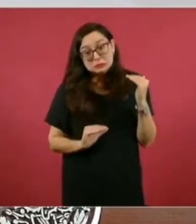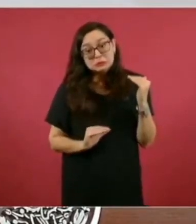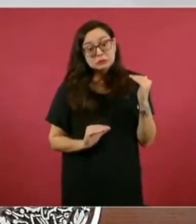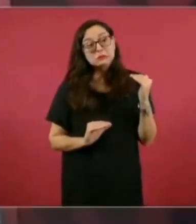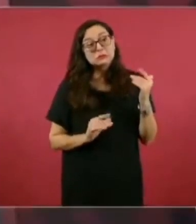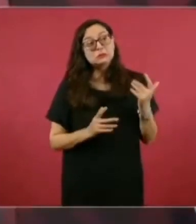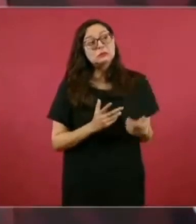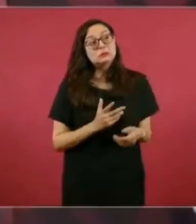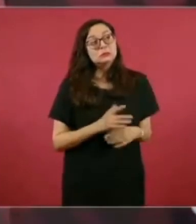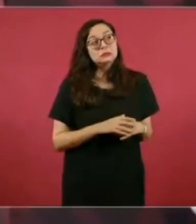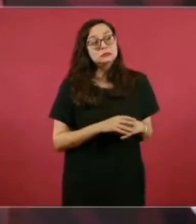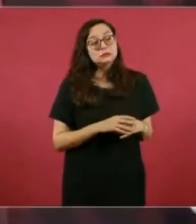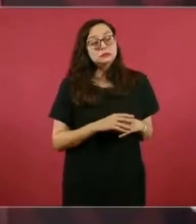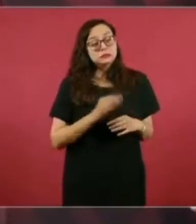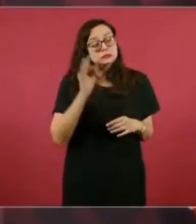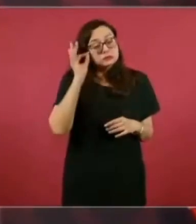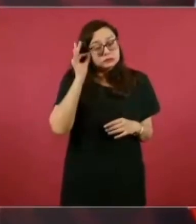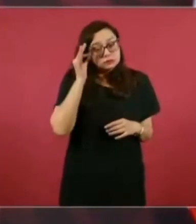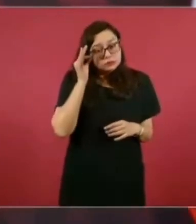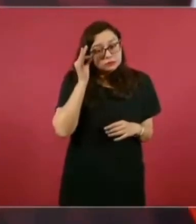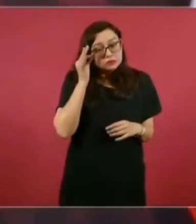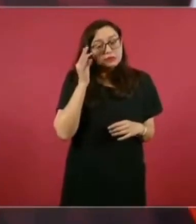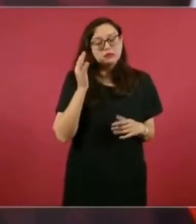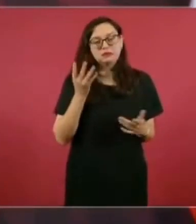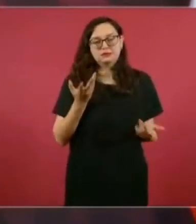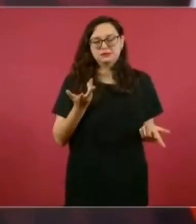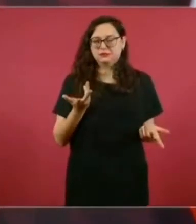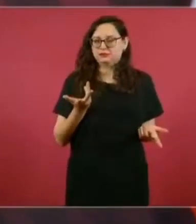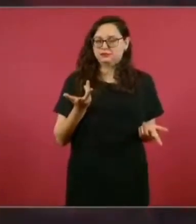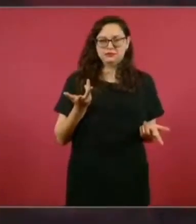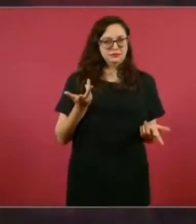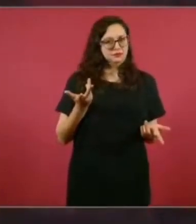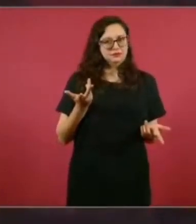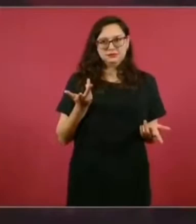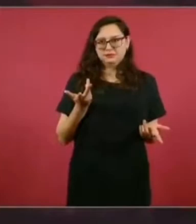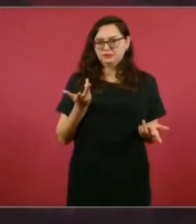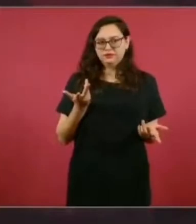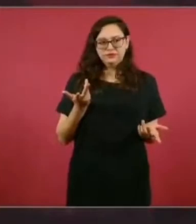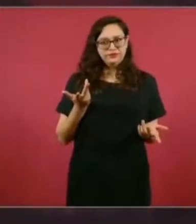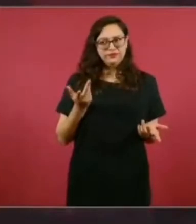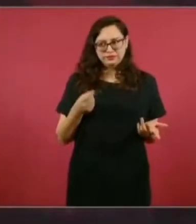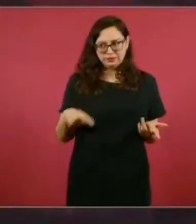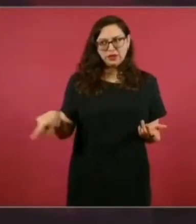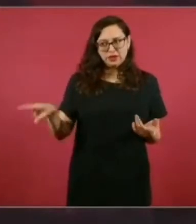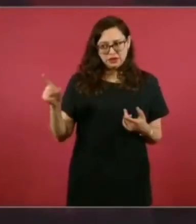ser vasallo o